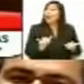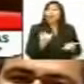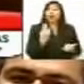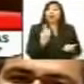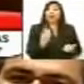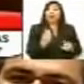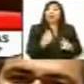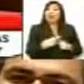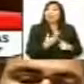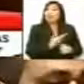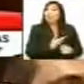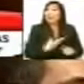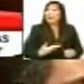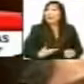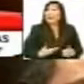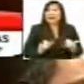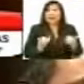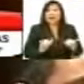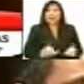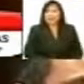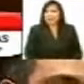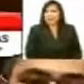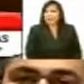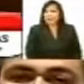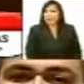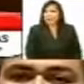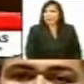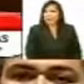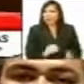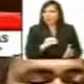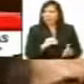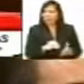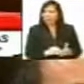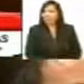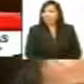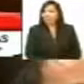dos expresidentes que ahorita están dando